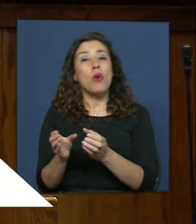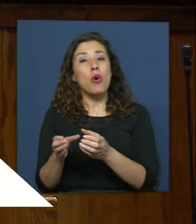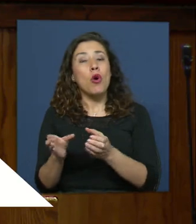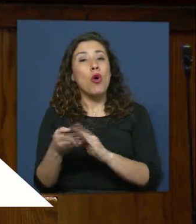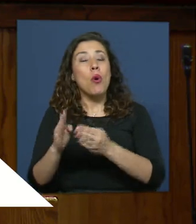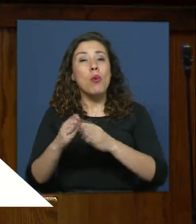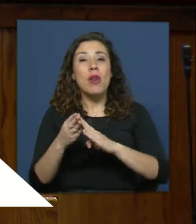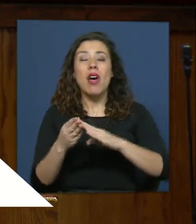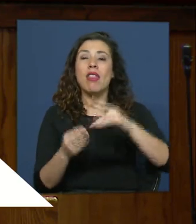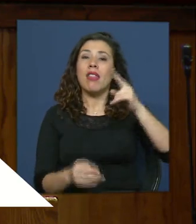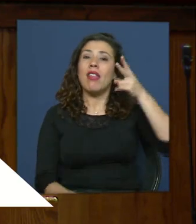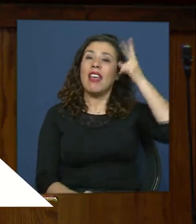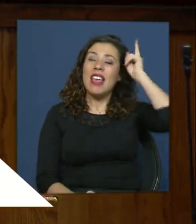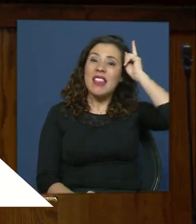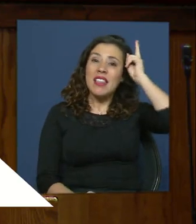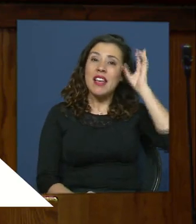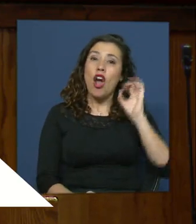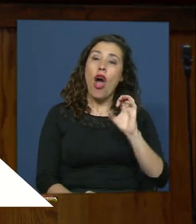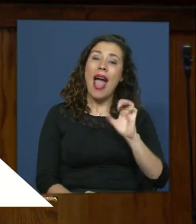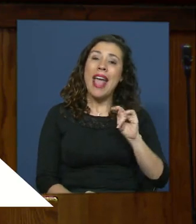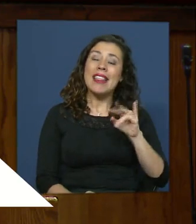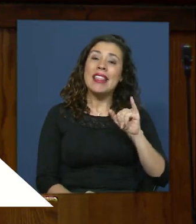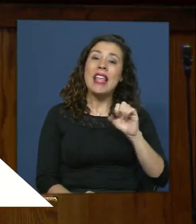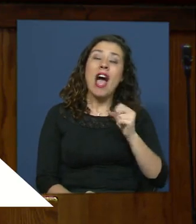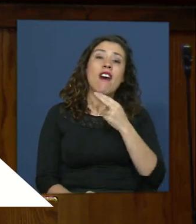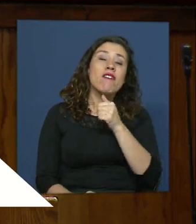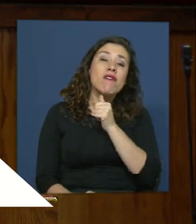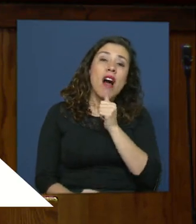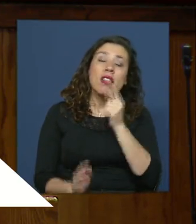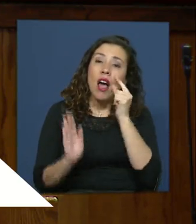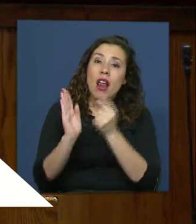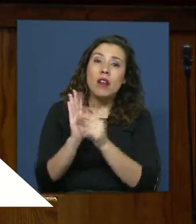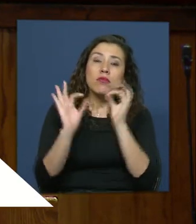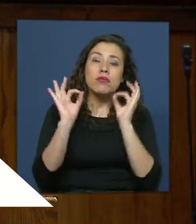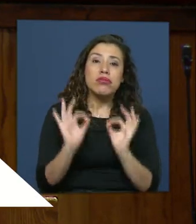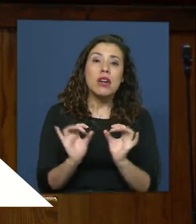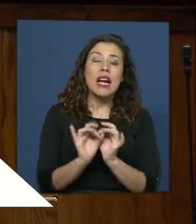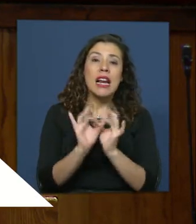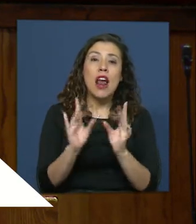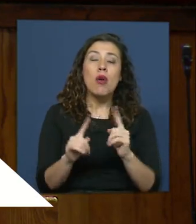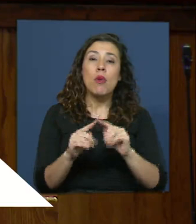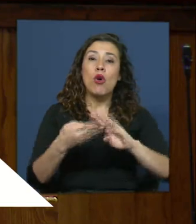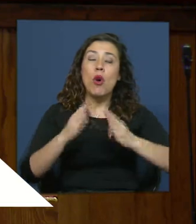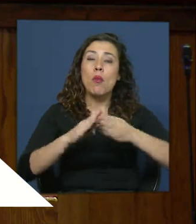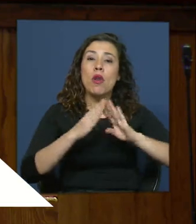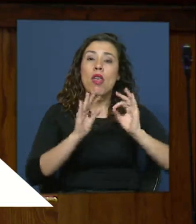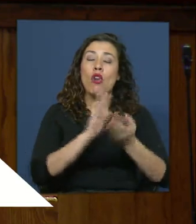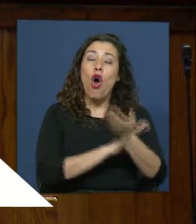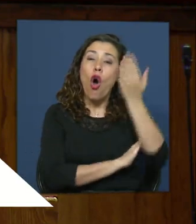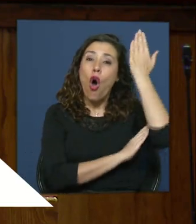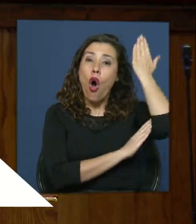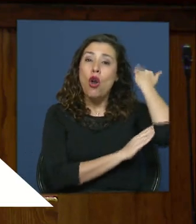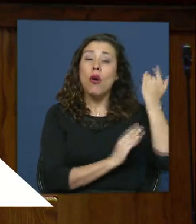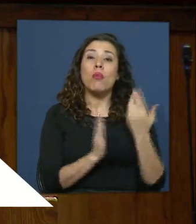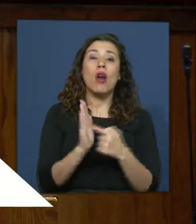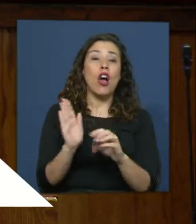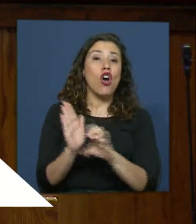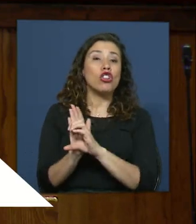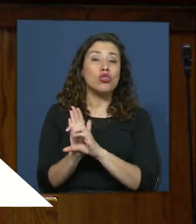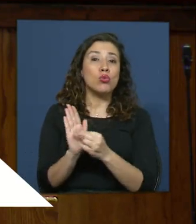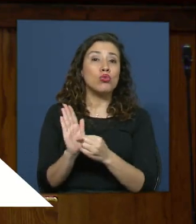etnia. A falta de un reconocimiento explícito de los pueblos originarios por parte del Estado de Chile en nuestra Carta